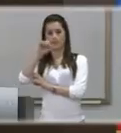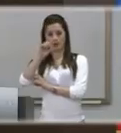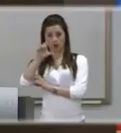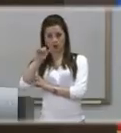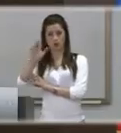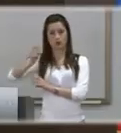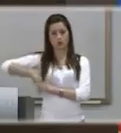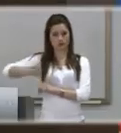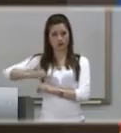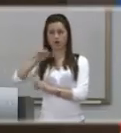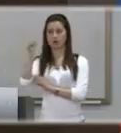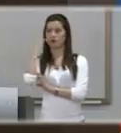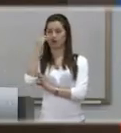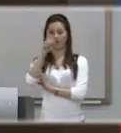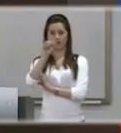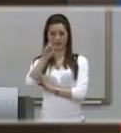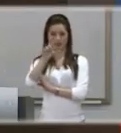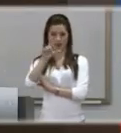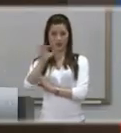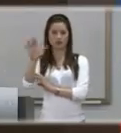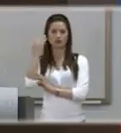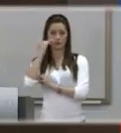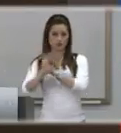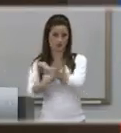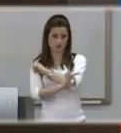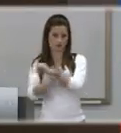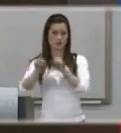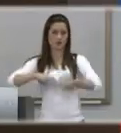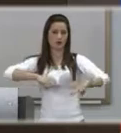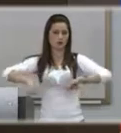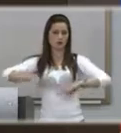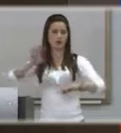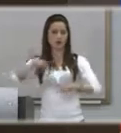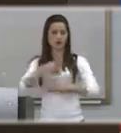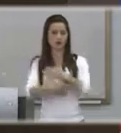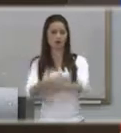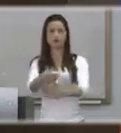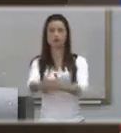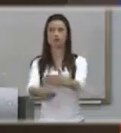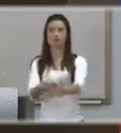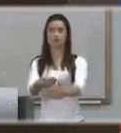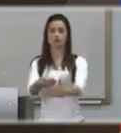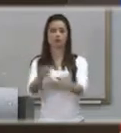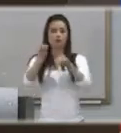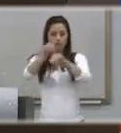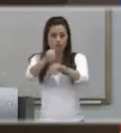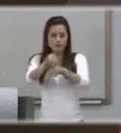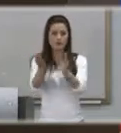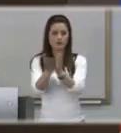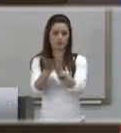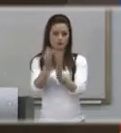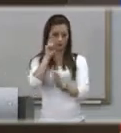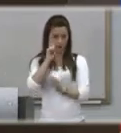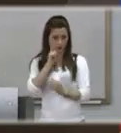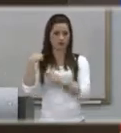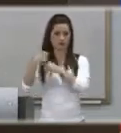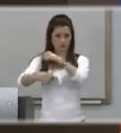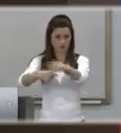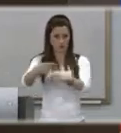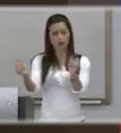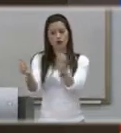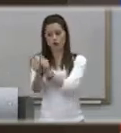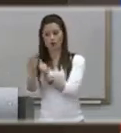Profamilia, Darly Peña, psicóloga y coordinadora del proceso de formación en educación sexual y reproductiva junto